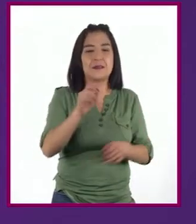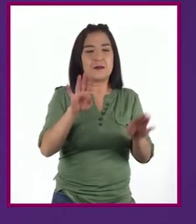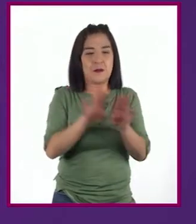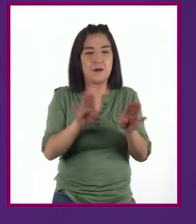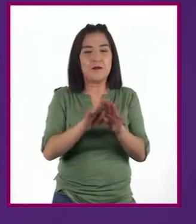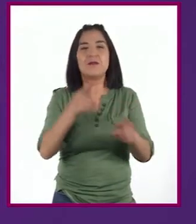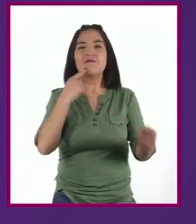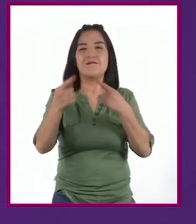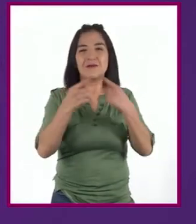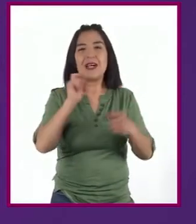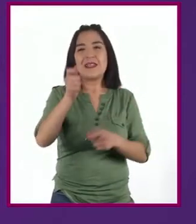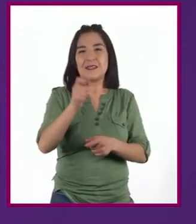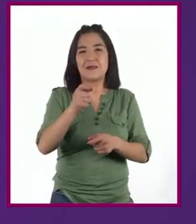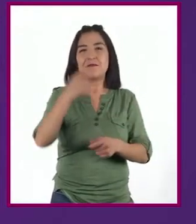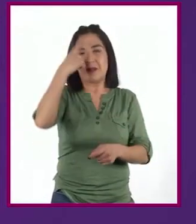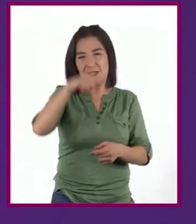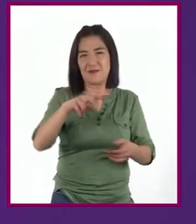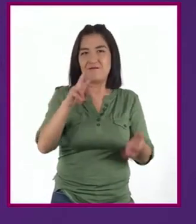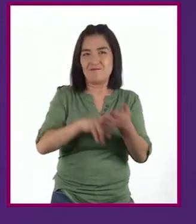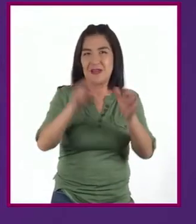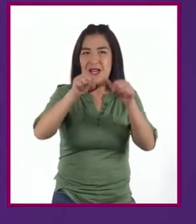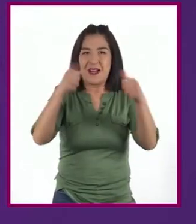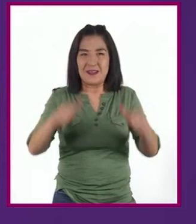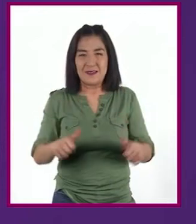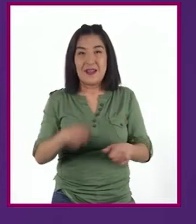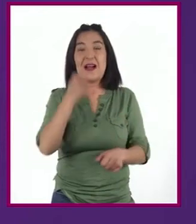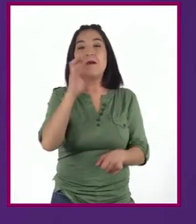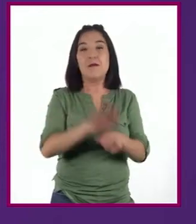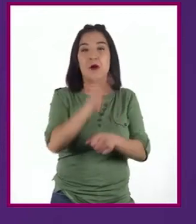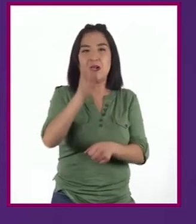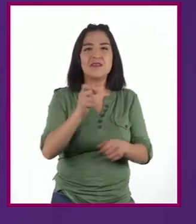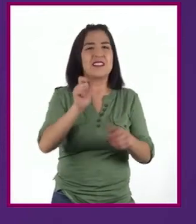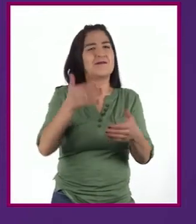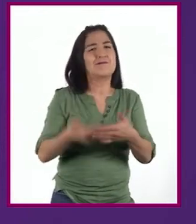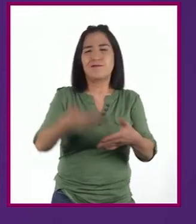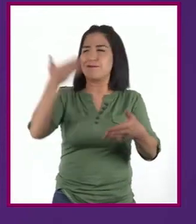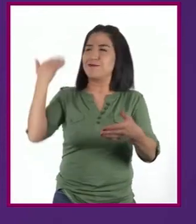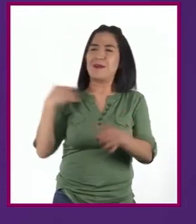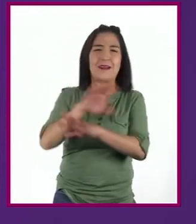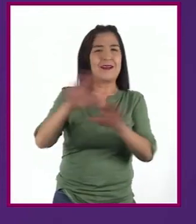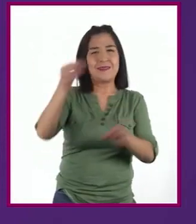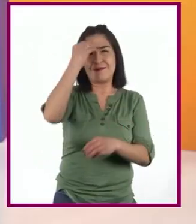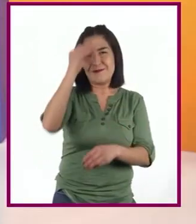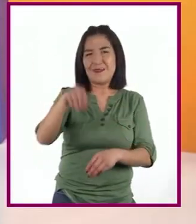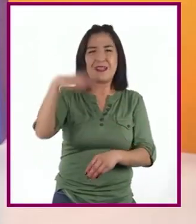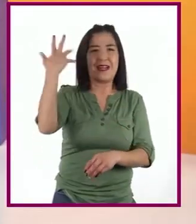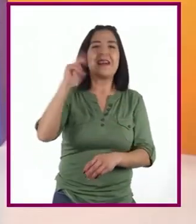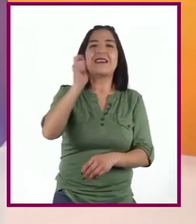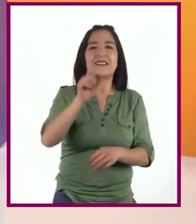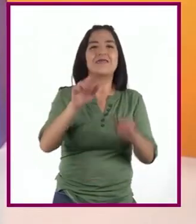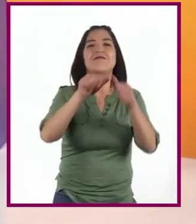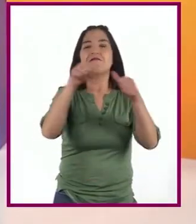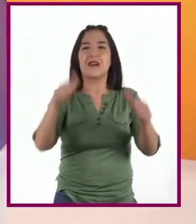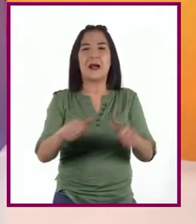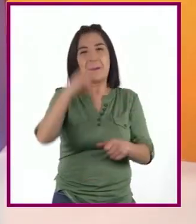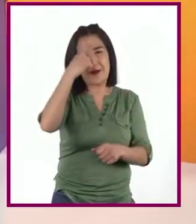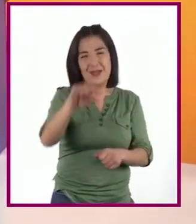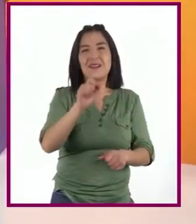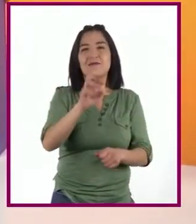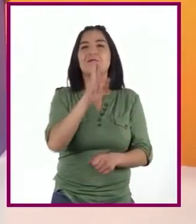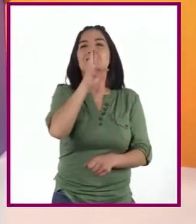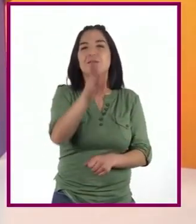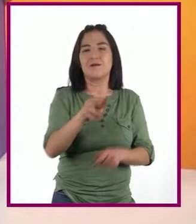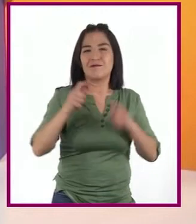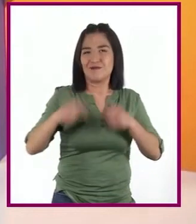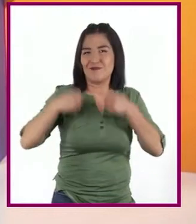un criterio de valoración artística, por lo que se dejó atrás la idea de que el arte debía responder a la